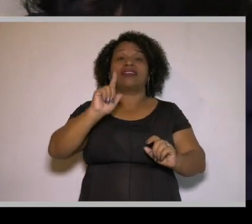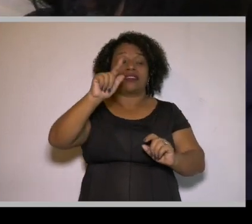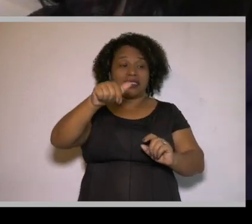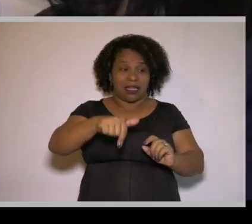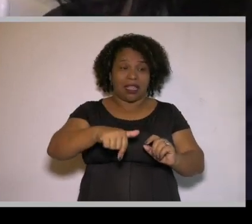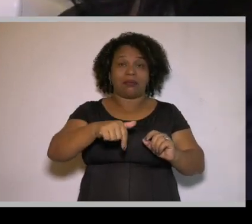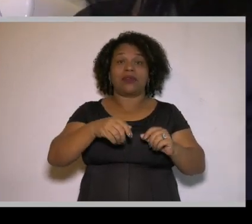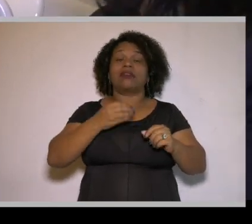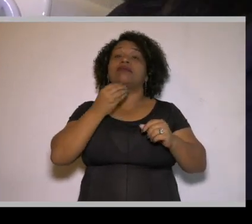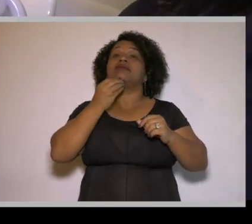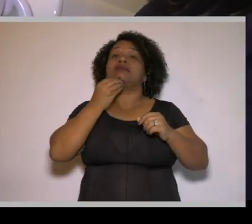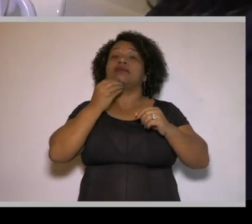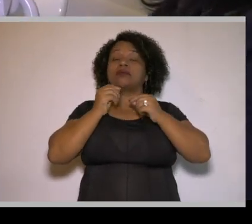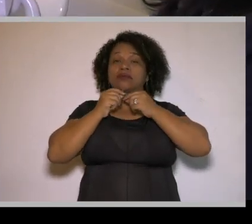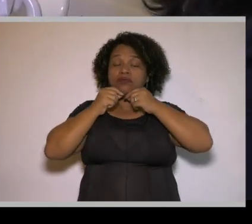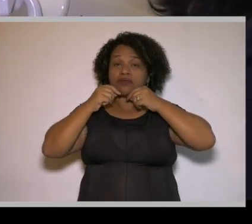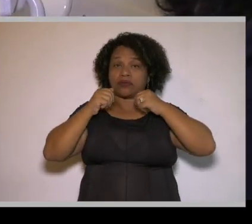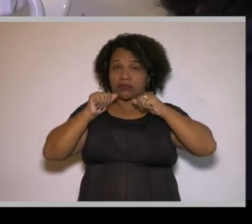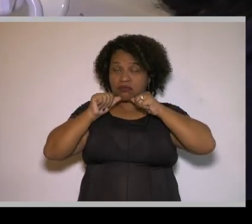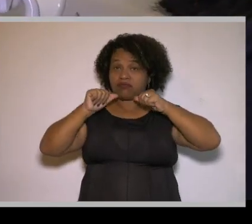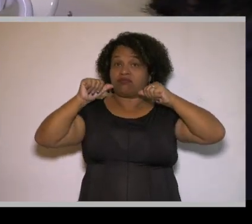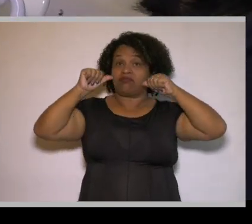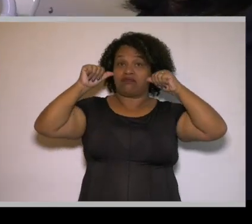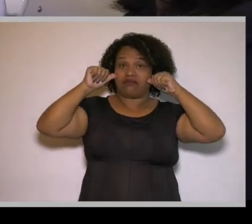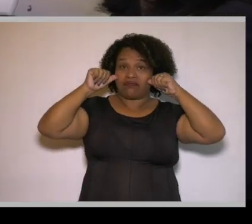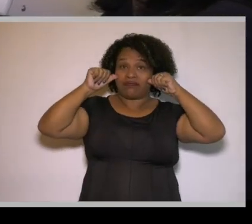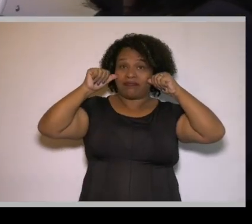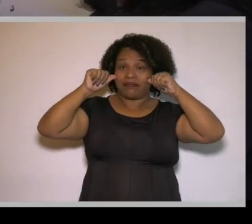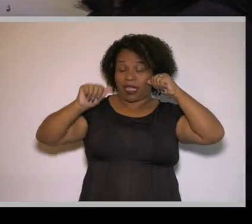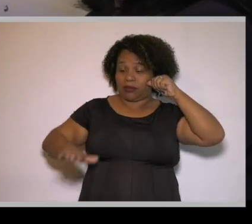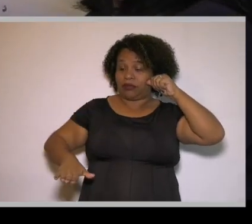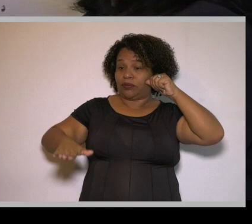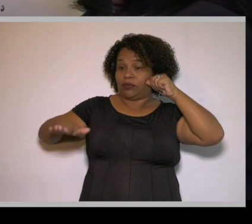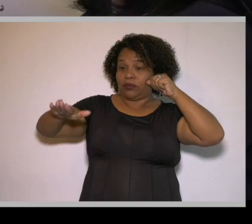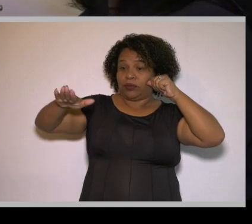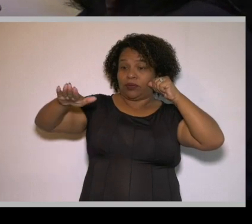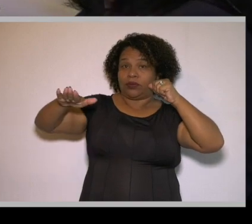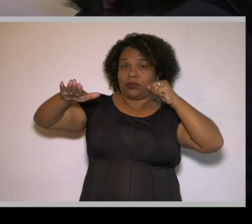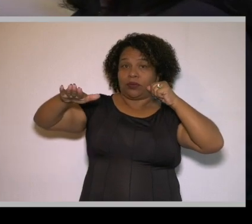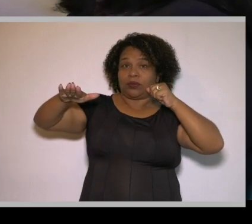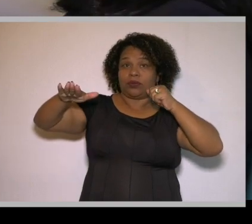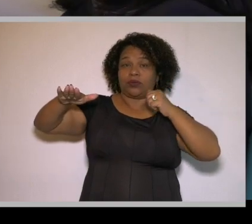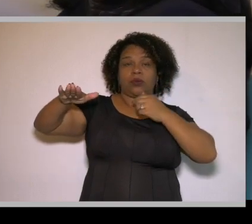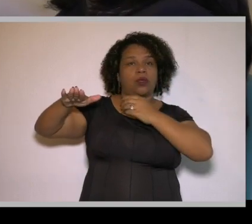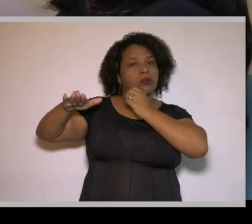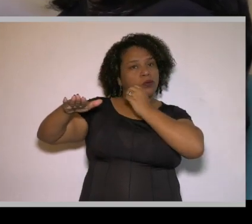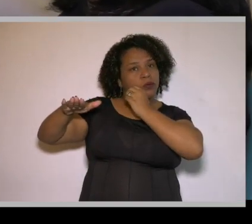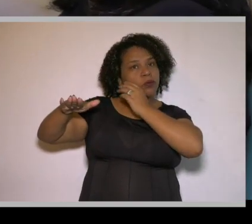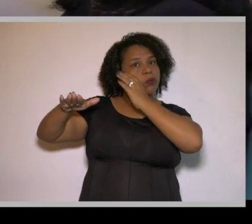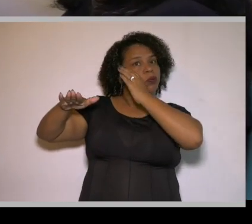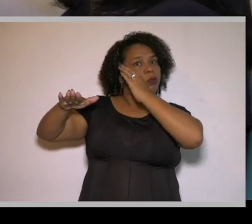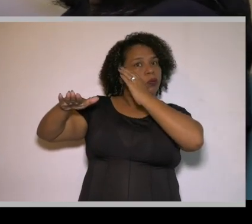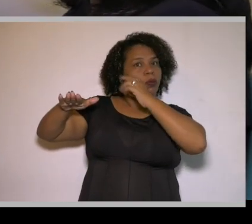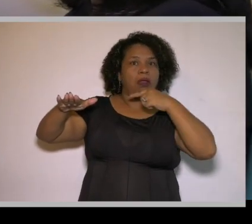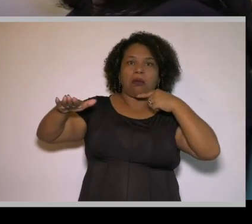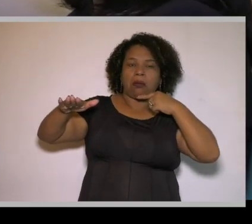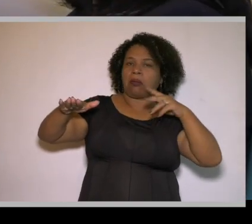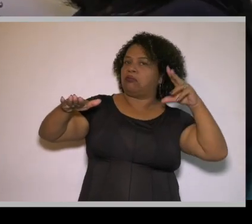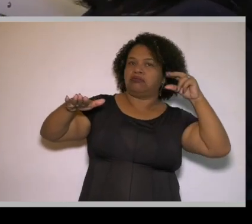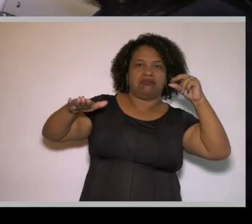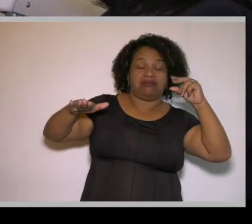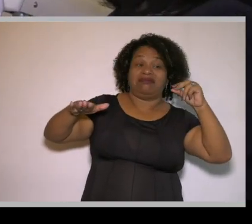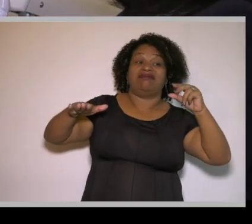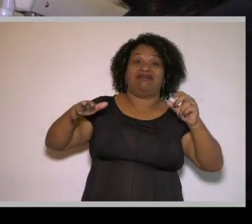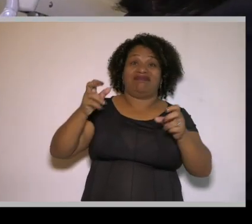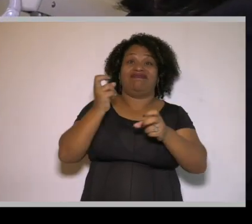más o menos? Aunque aquí no más esté el o hueso. menos, exacto, no está el hueso, pero aquí sería el mentón. Y por aquí sería, o sea, aquí está el